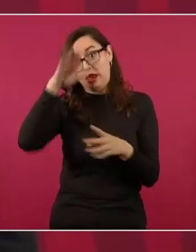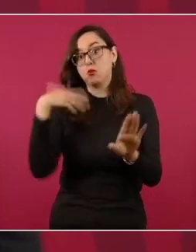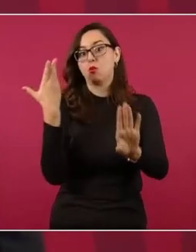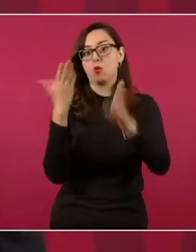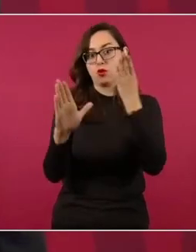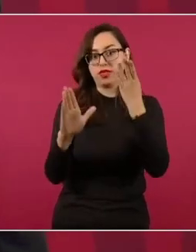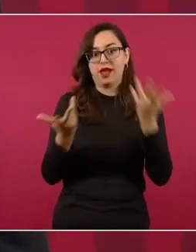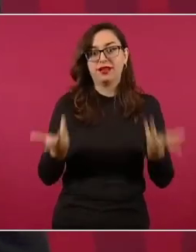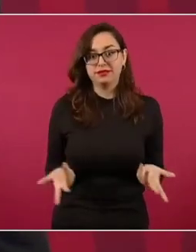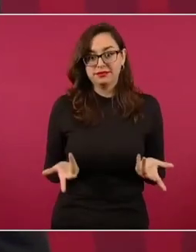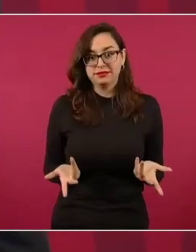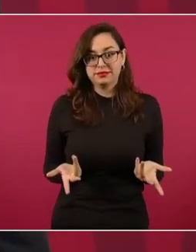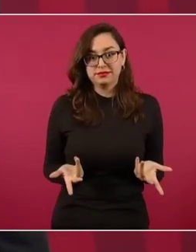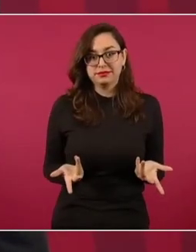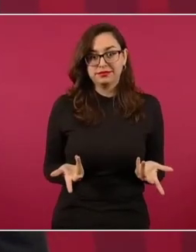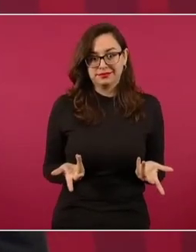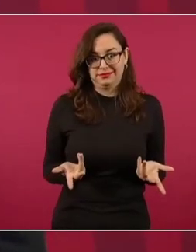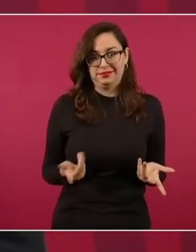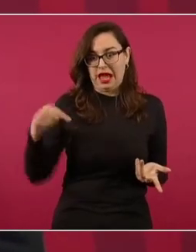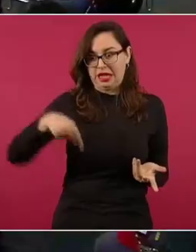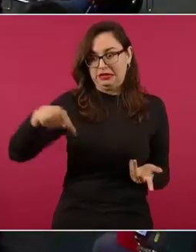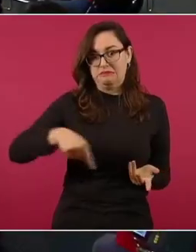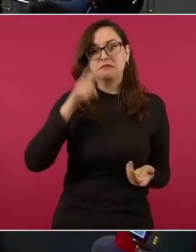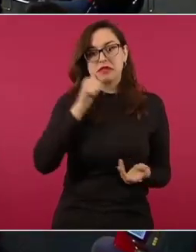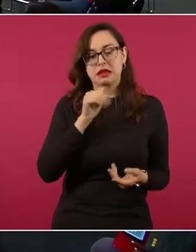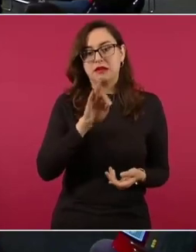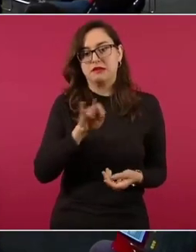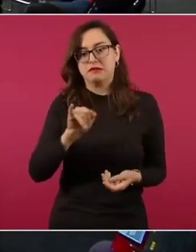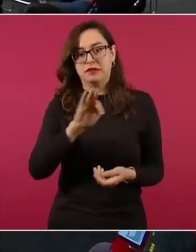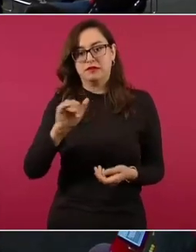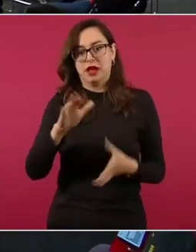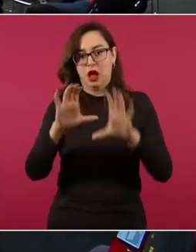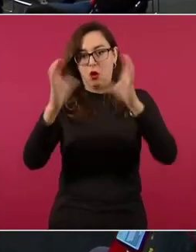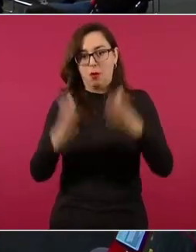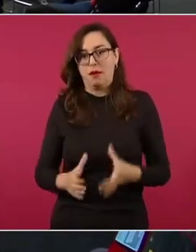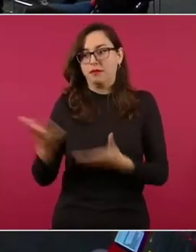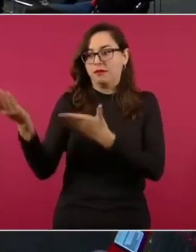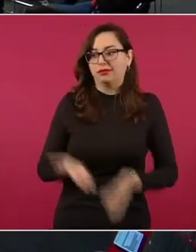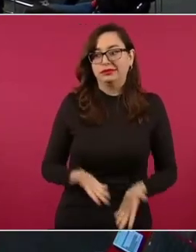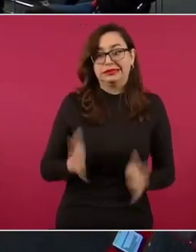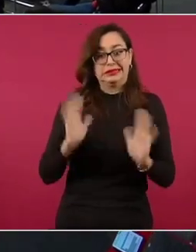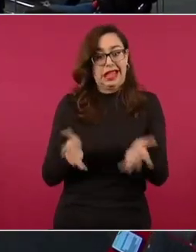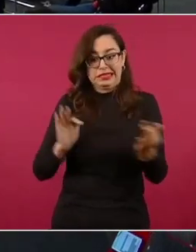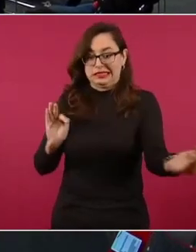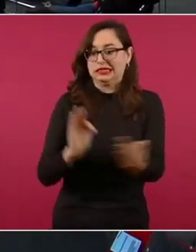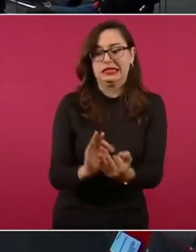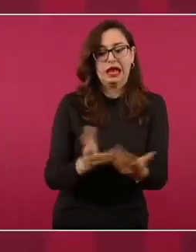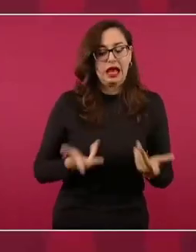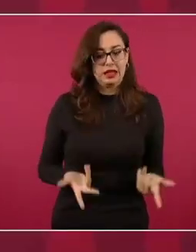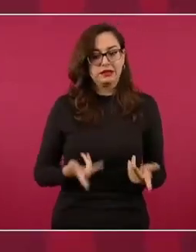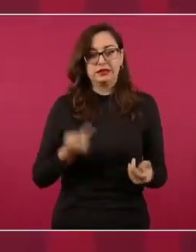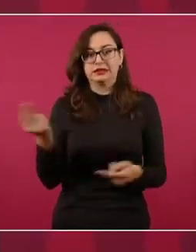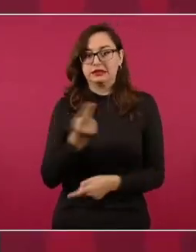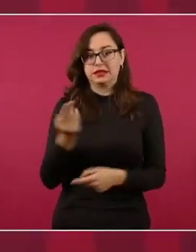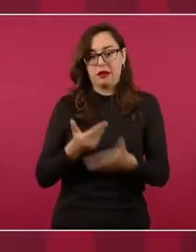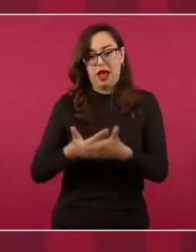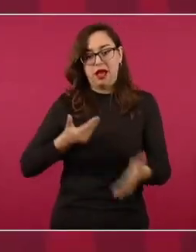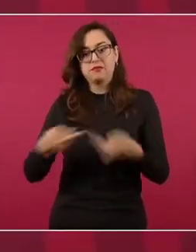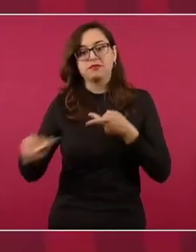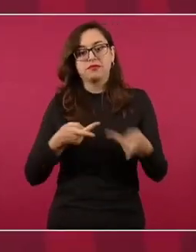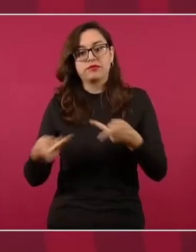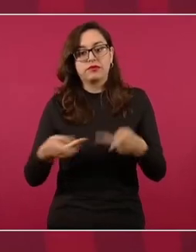Copa de la FIFA aquí a México. Entonces, pues ya los tiempos se vienen encima, ¿no? Entonces, hay que estar preparados. Nos dijo el presidente,